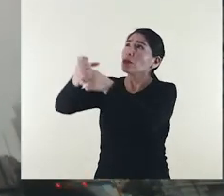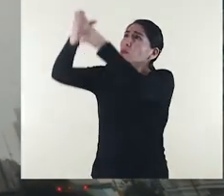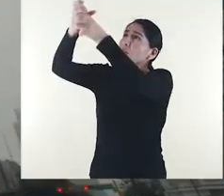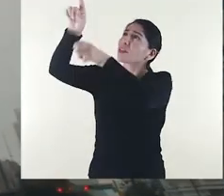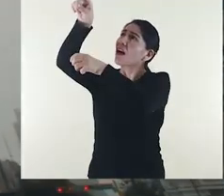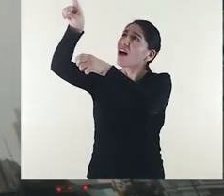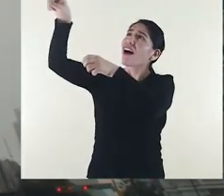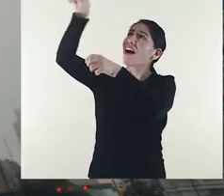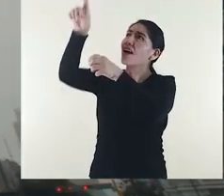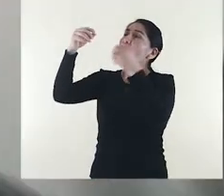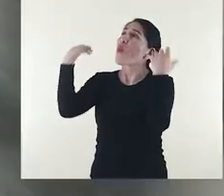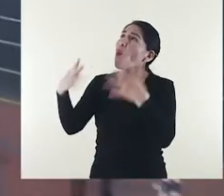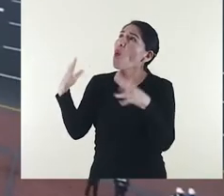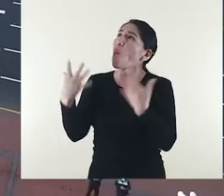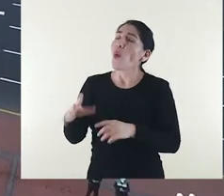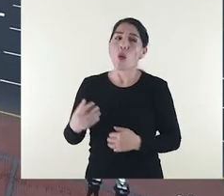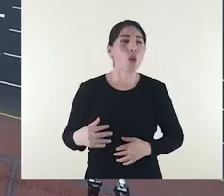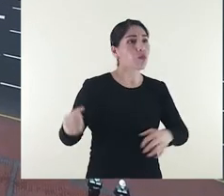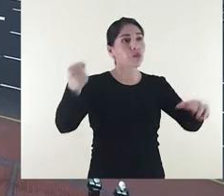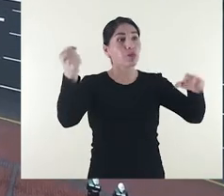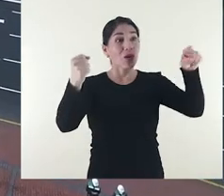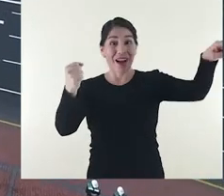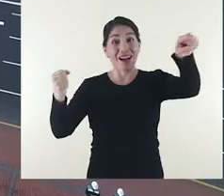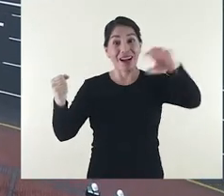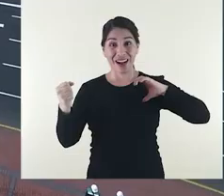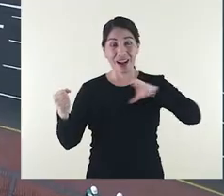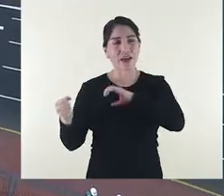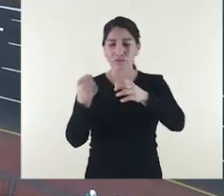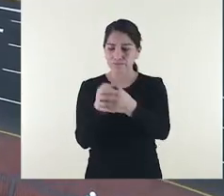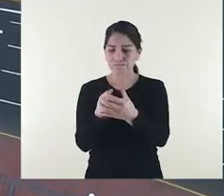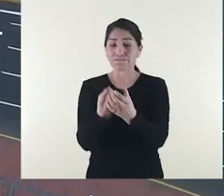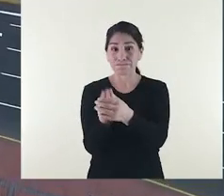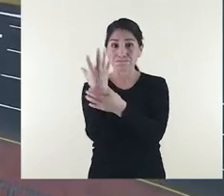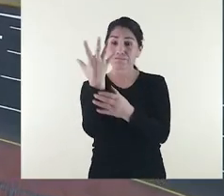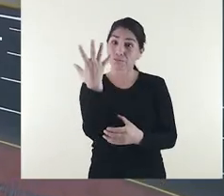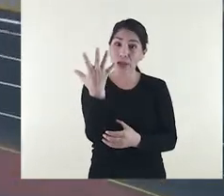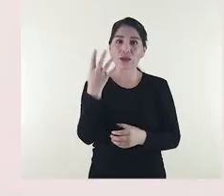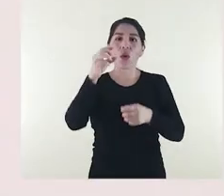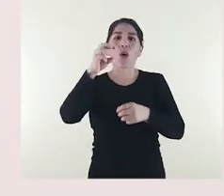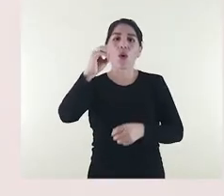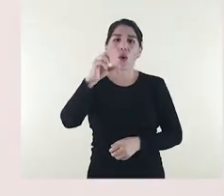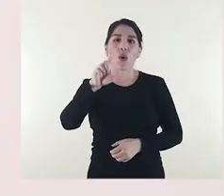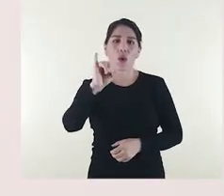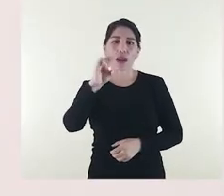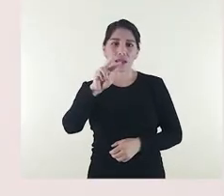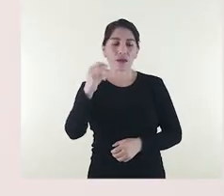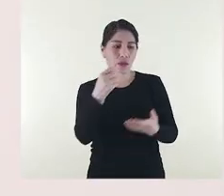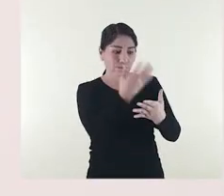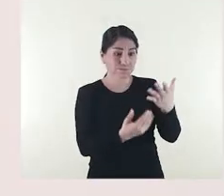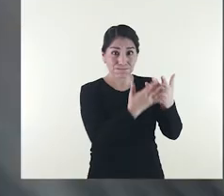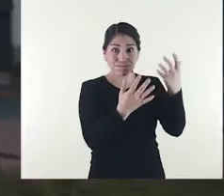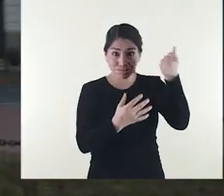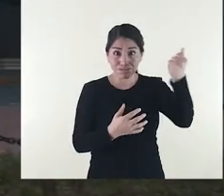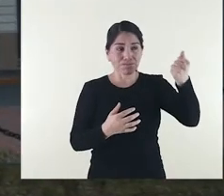un orbe y sobre ella una Victoria alada mira hacia el Callao y sostiene una rama de olivo en una mano y una espada en